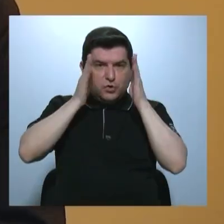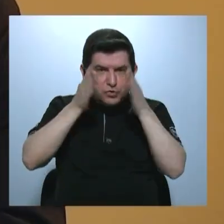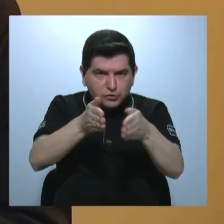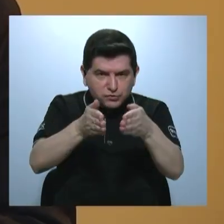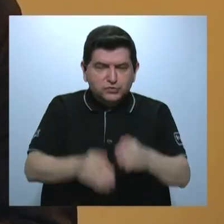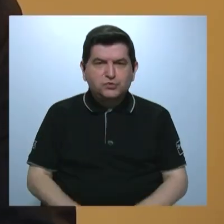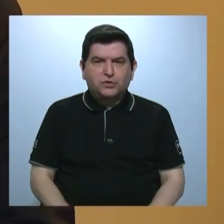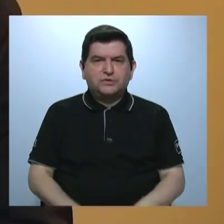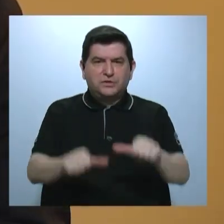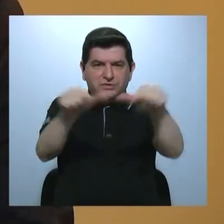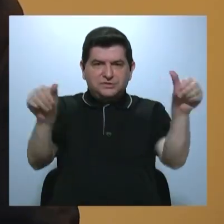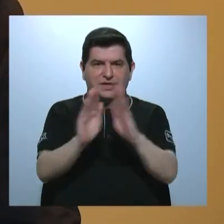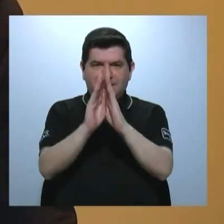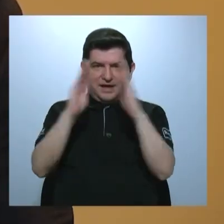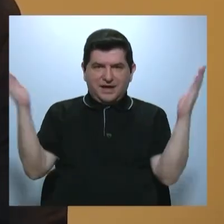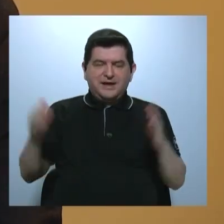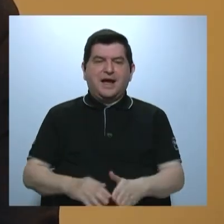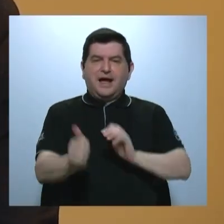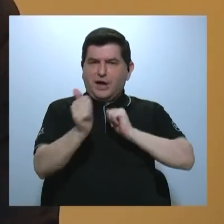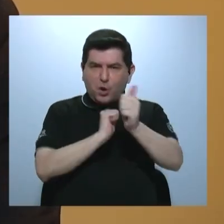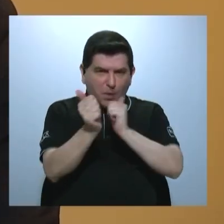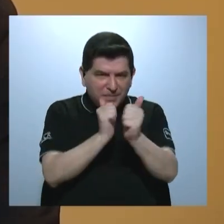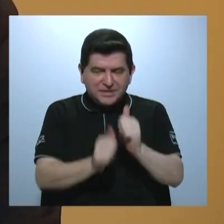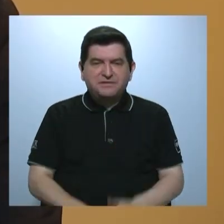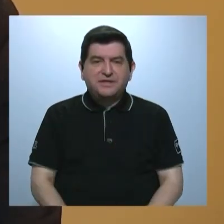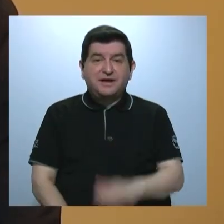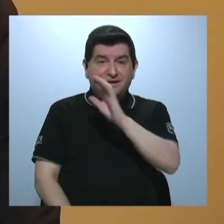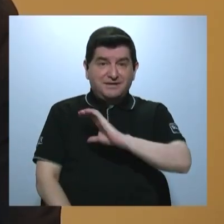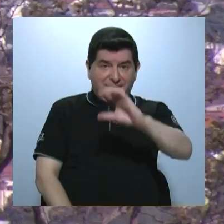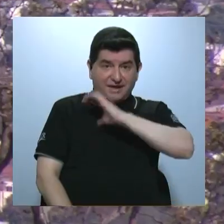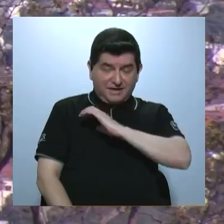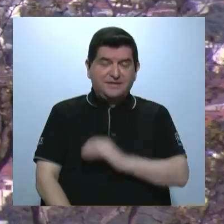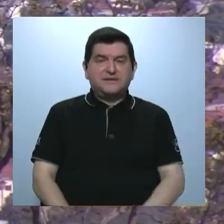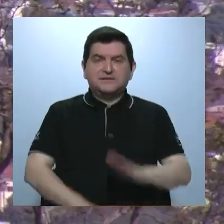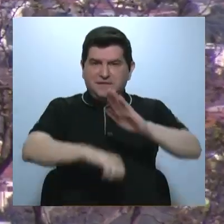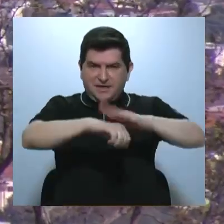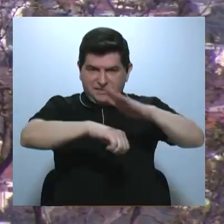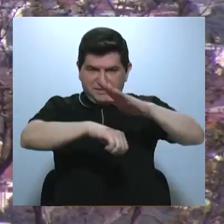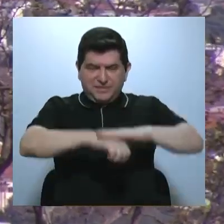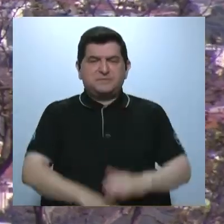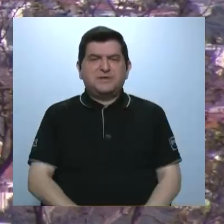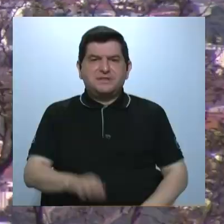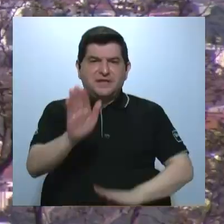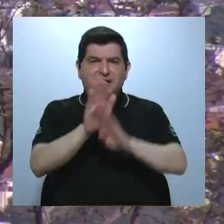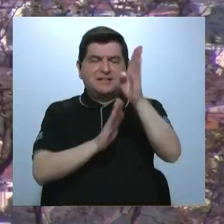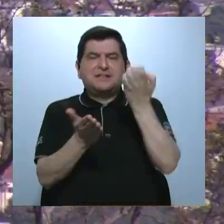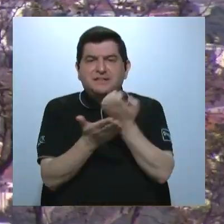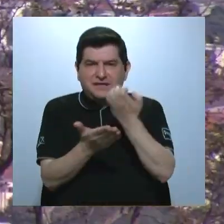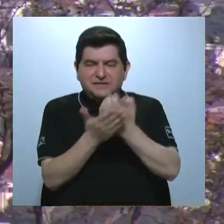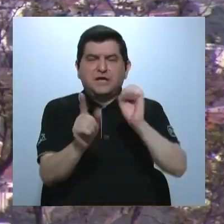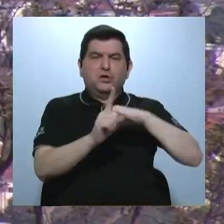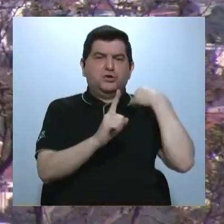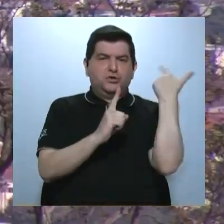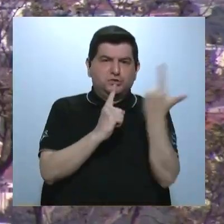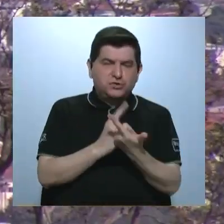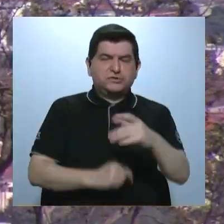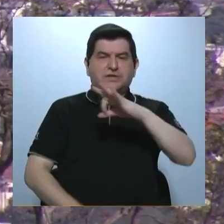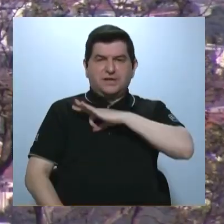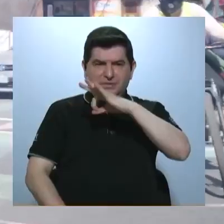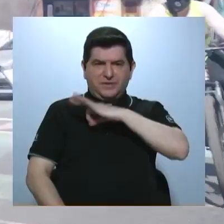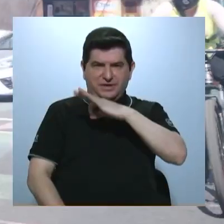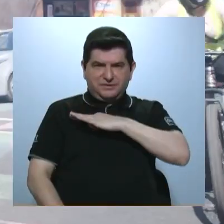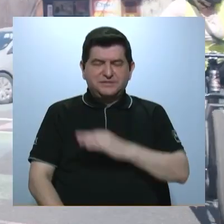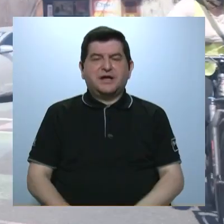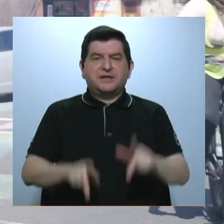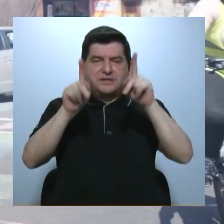plano mucho más amplio, que es la competitividad, que son los factores que propician básicamente el desarrollo económico, social, el bienestar de